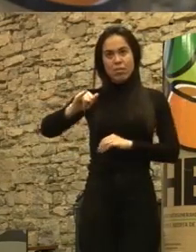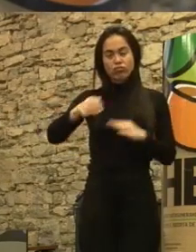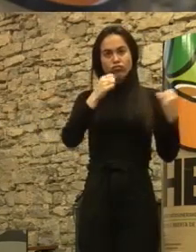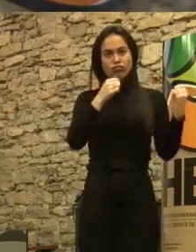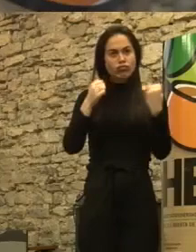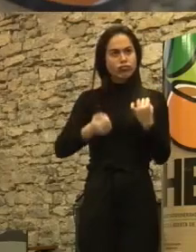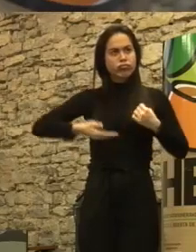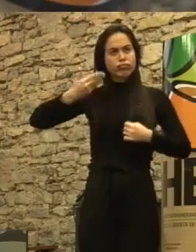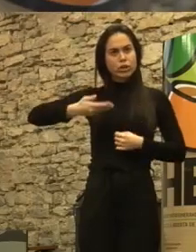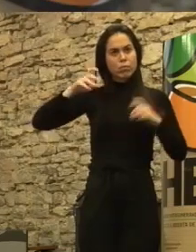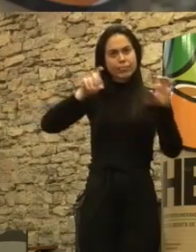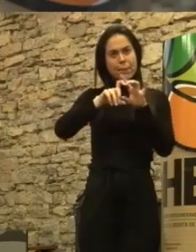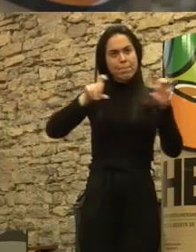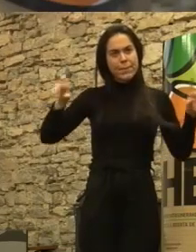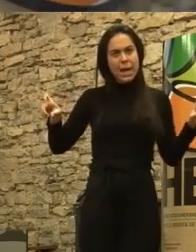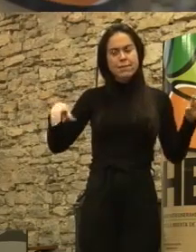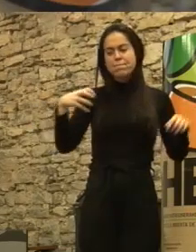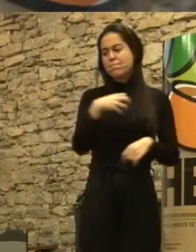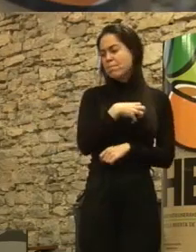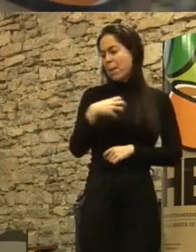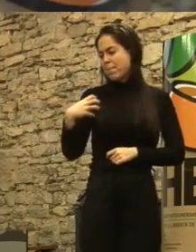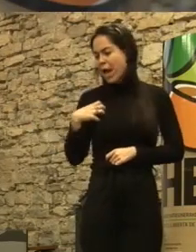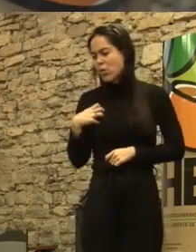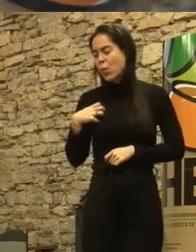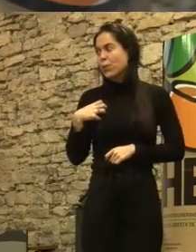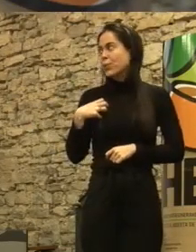corporaciones, empresariales, banca,